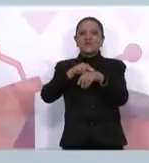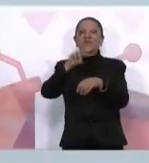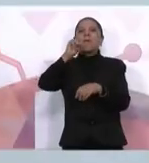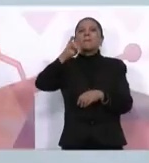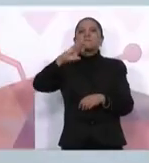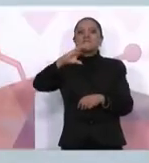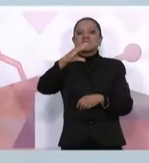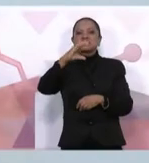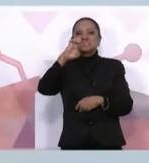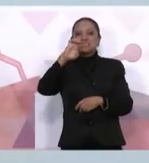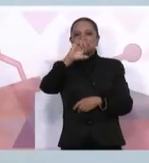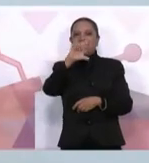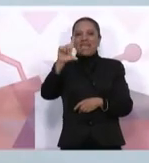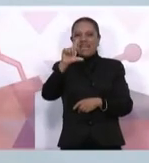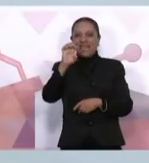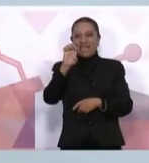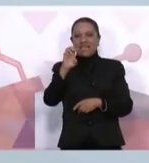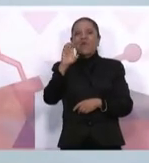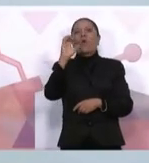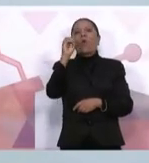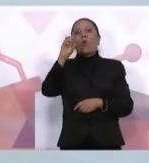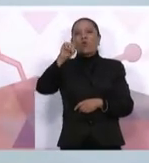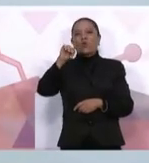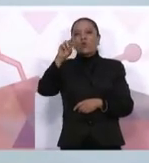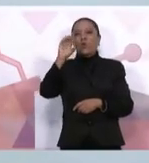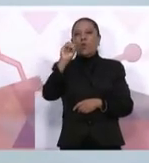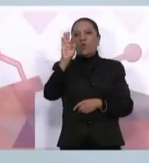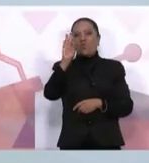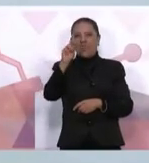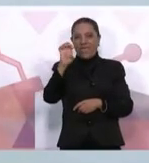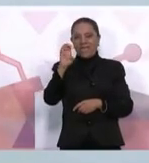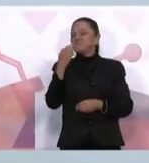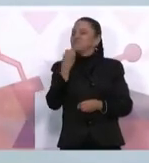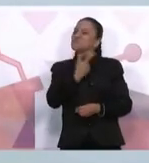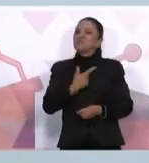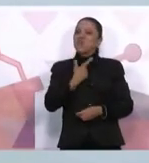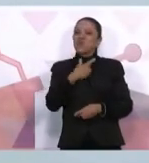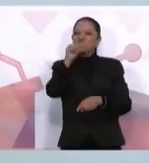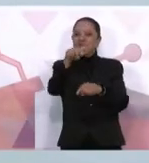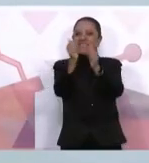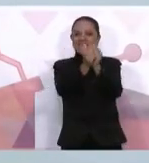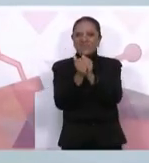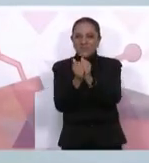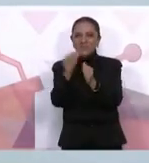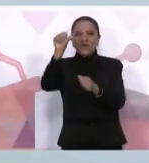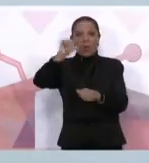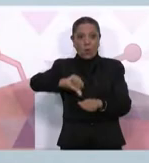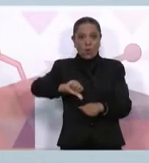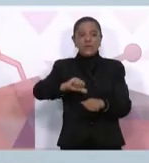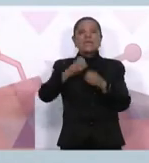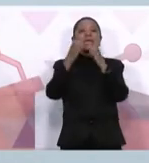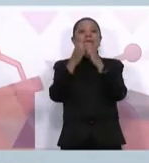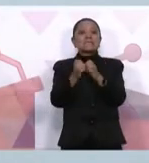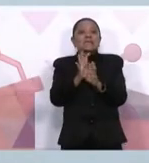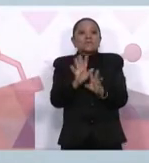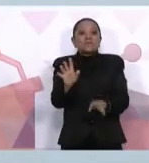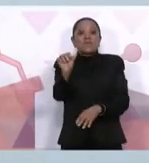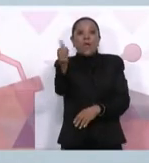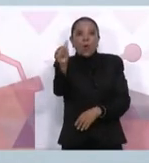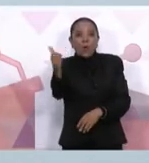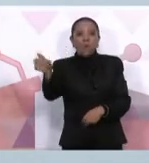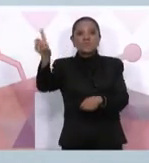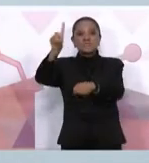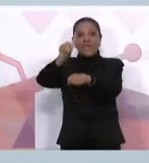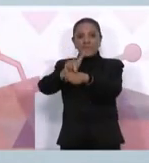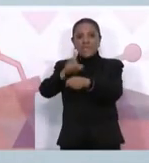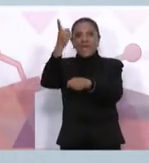muy buenas noches pues un placer también estar contigo carlos félix el día de hoy estamos a 11 días ya de las elecciones y pues sin duda será